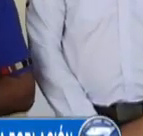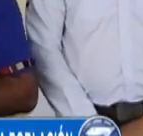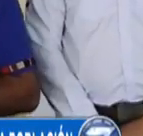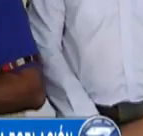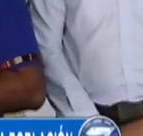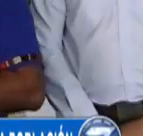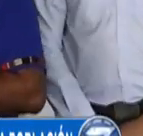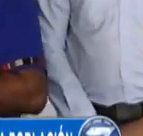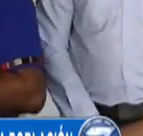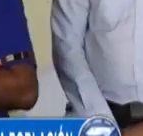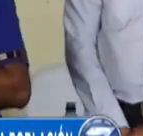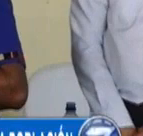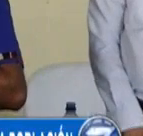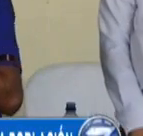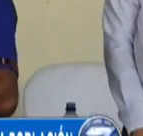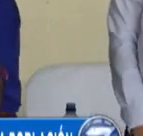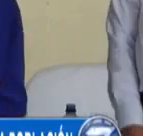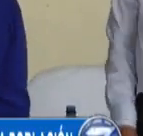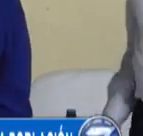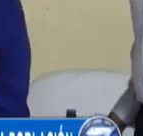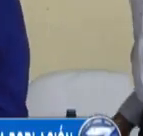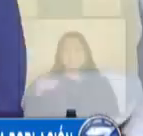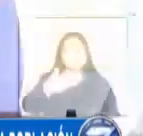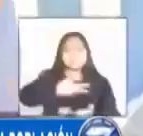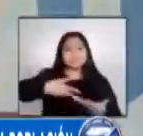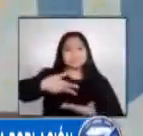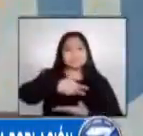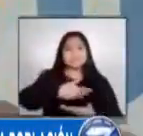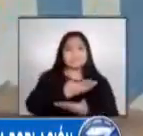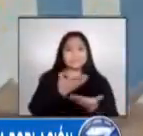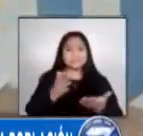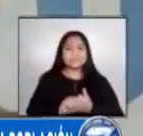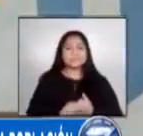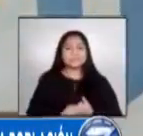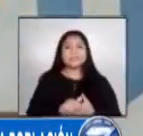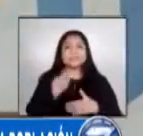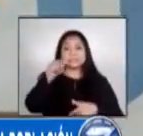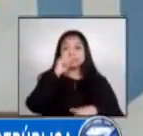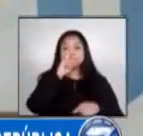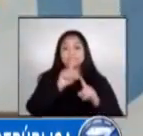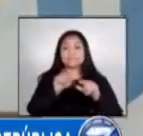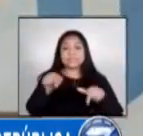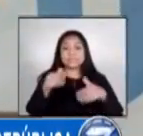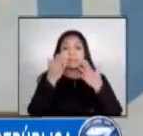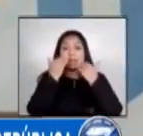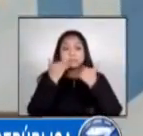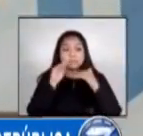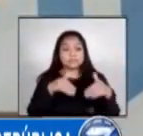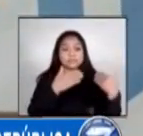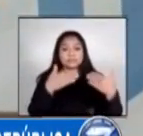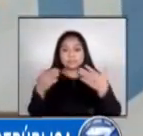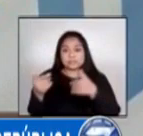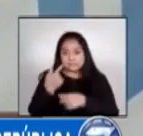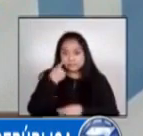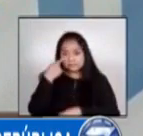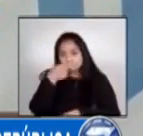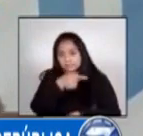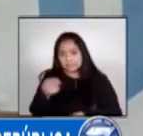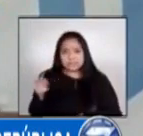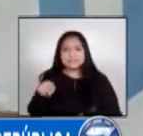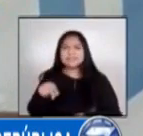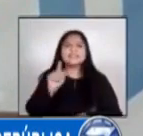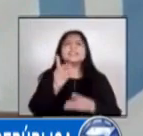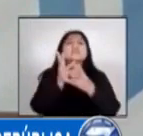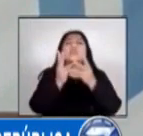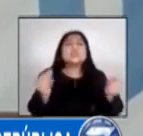quetzales para beneficio de los pescadores de Izabal. Esto es parte de los alimentos que se van a entregar, pero eso no resuelve